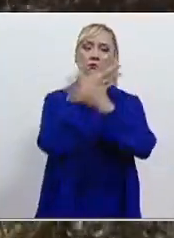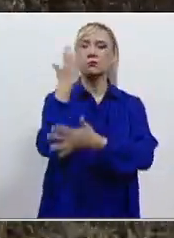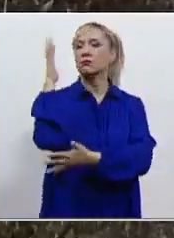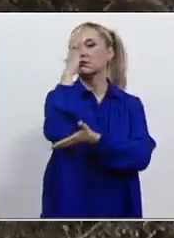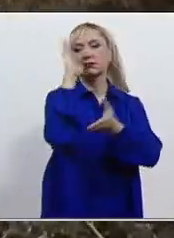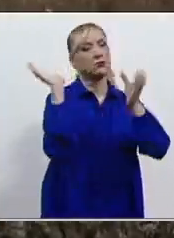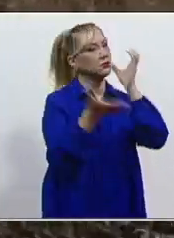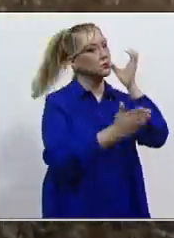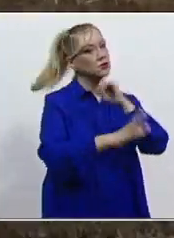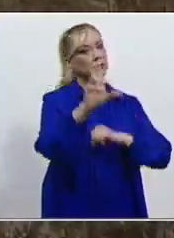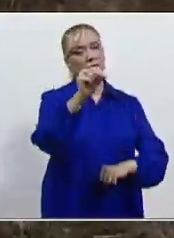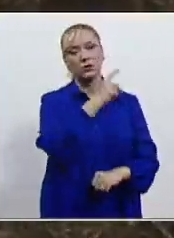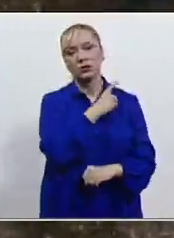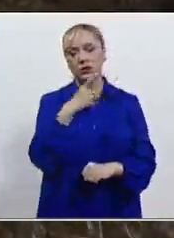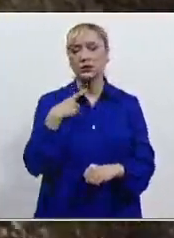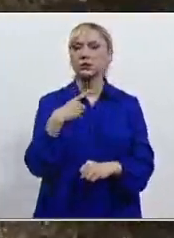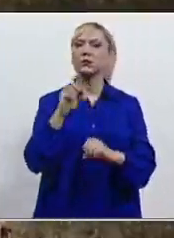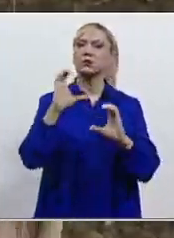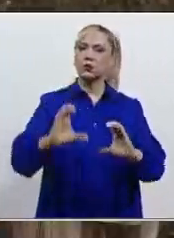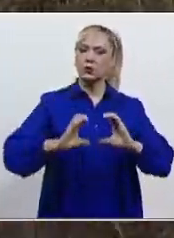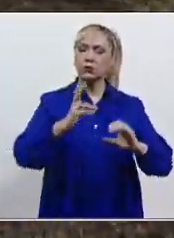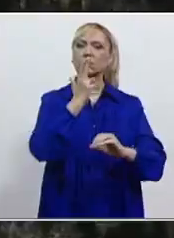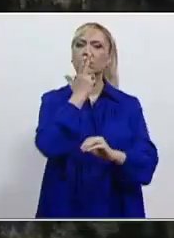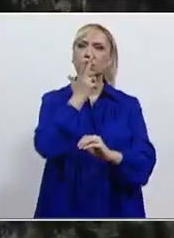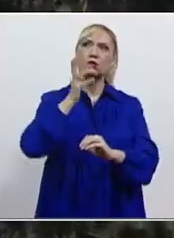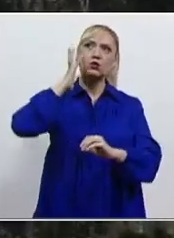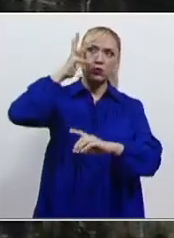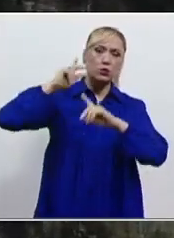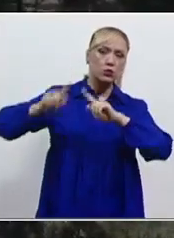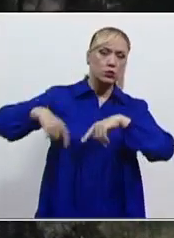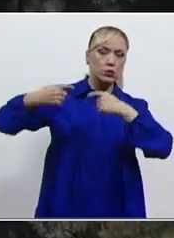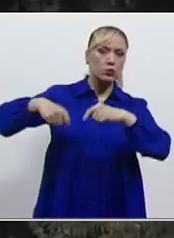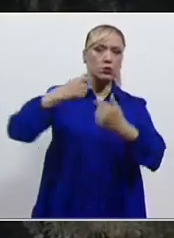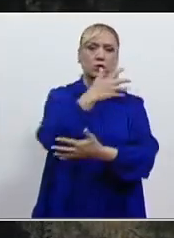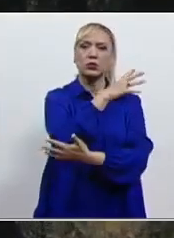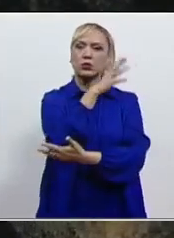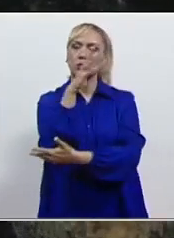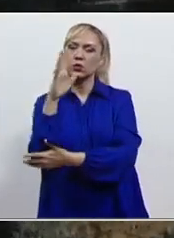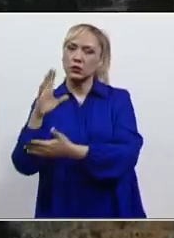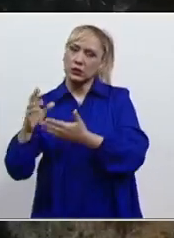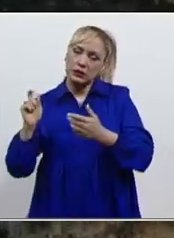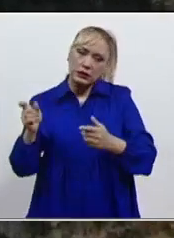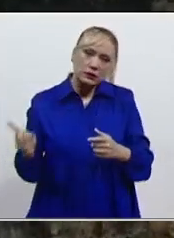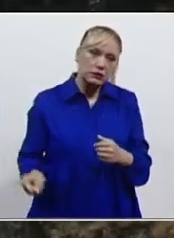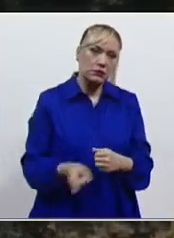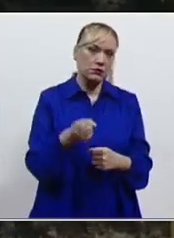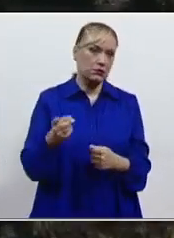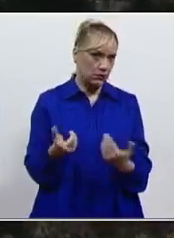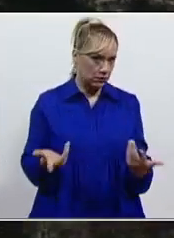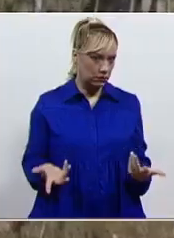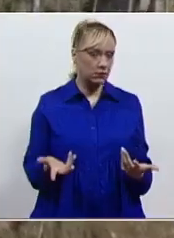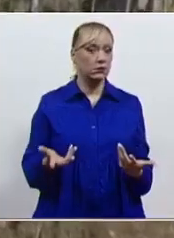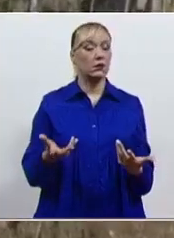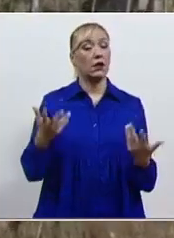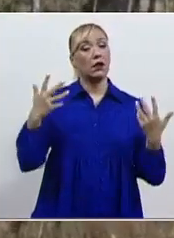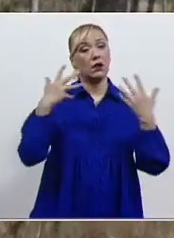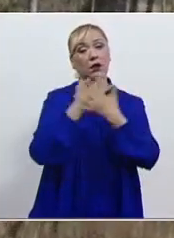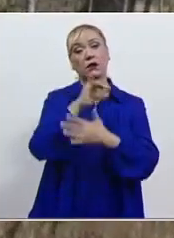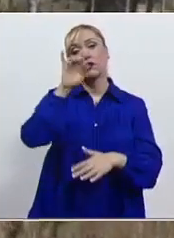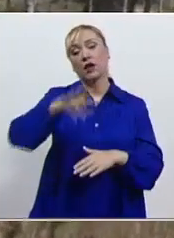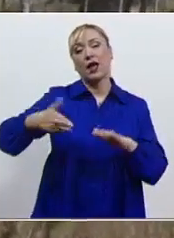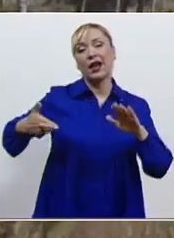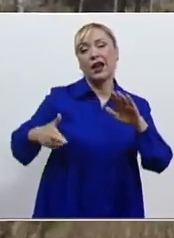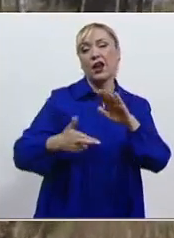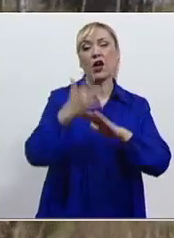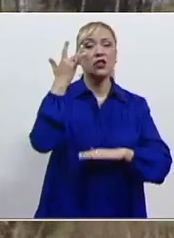necesarias para mantener un balance en la protección de los ecosistemas y humedales existentes. En la sentencia se menciona que el afluente del río Santa Catarina